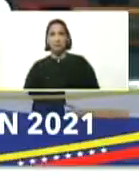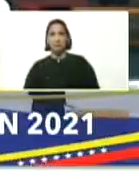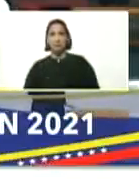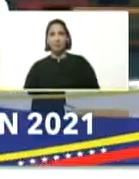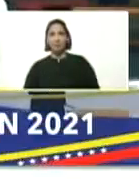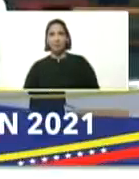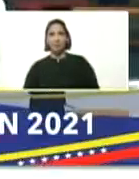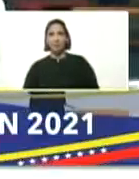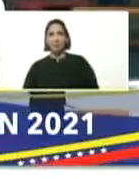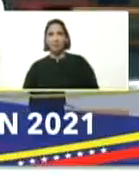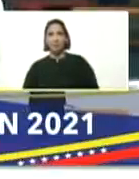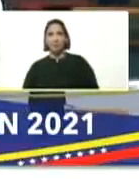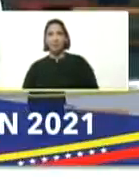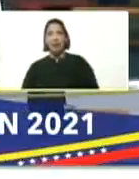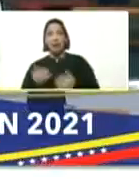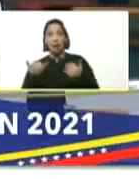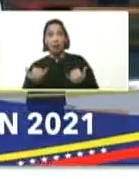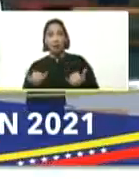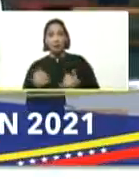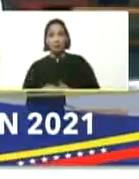¿Verdad? Ahora,